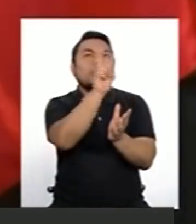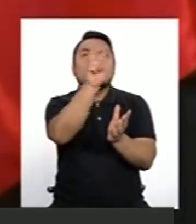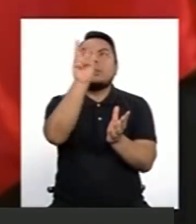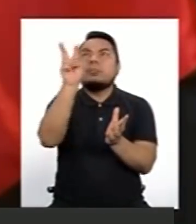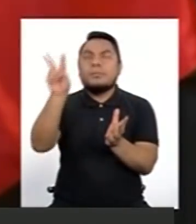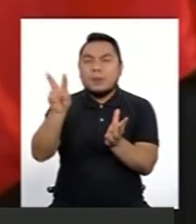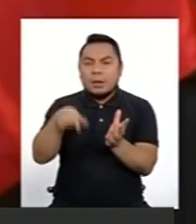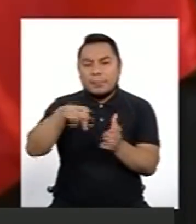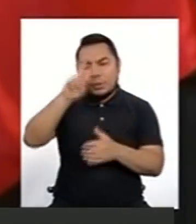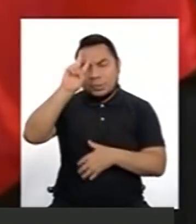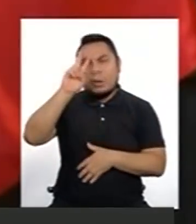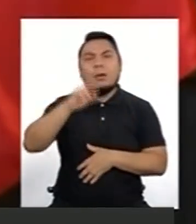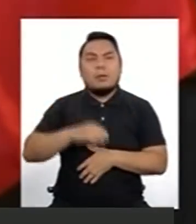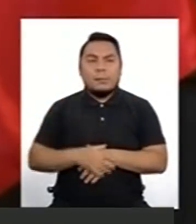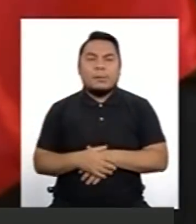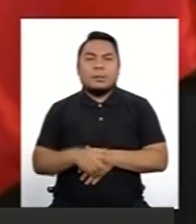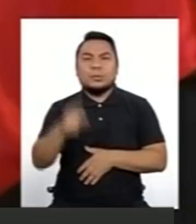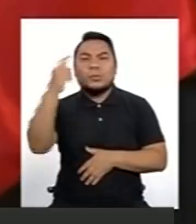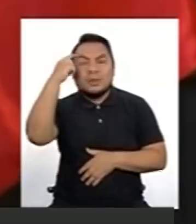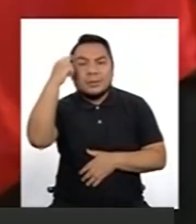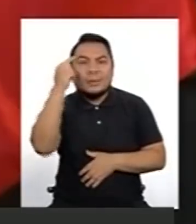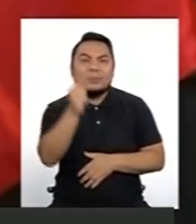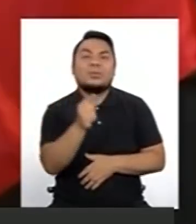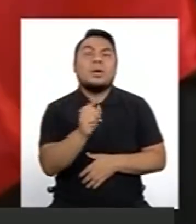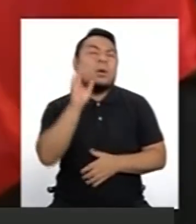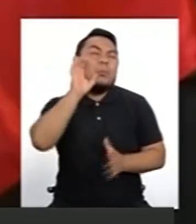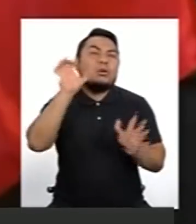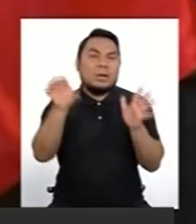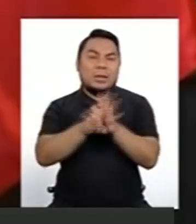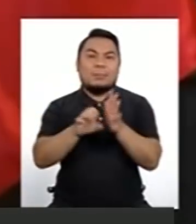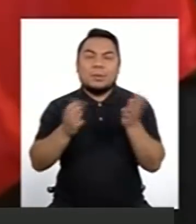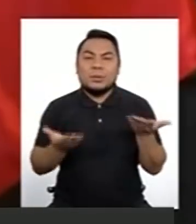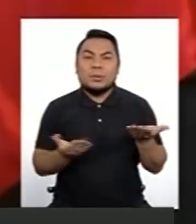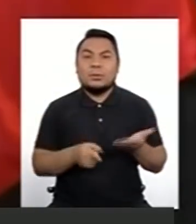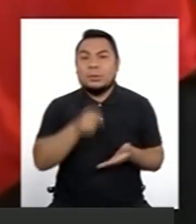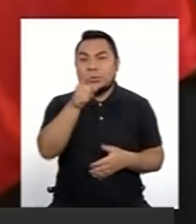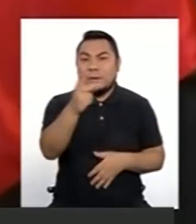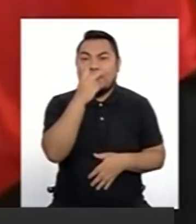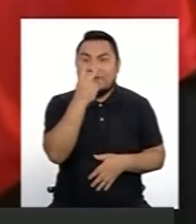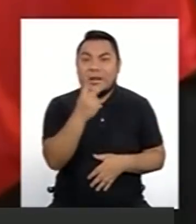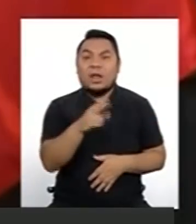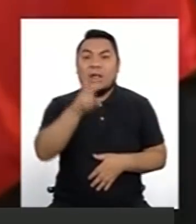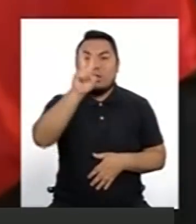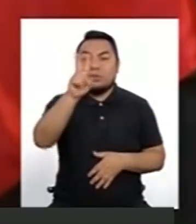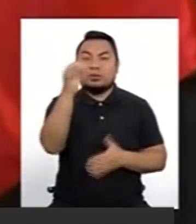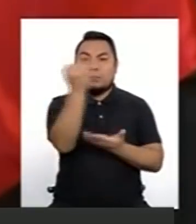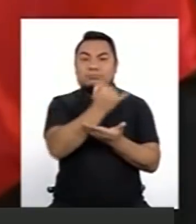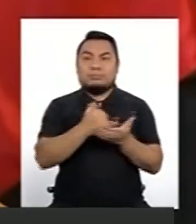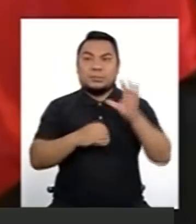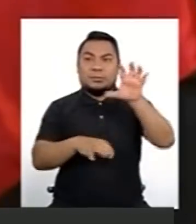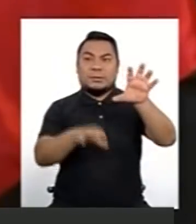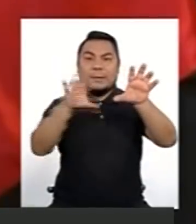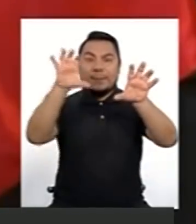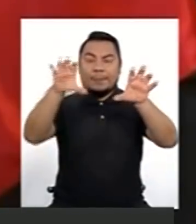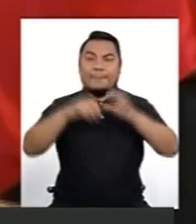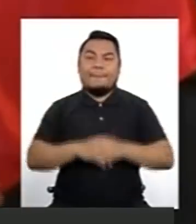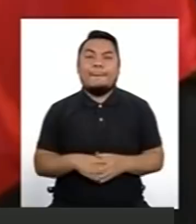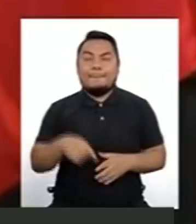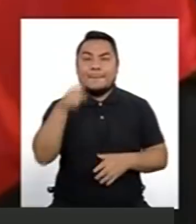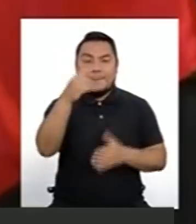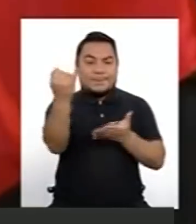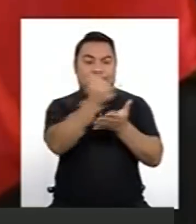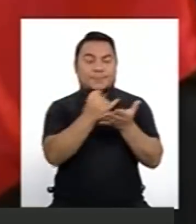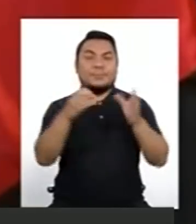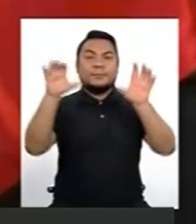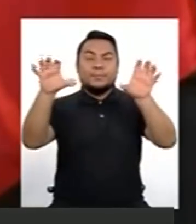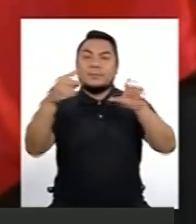vemos, por ejemplo, ustedes pueden ver dos gráficos. Estos gráficos se